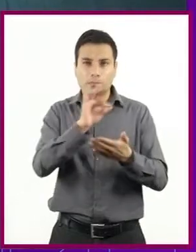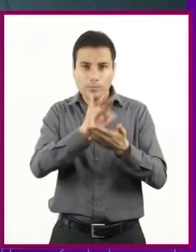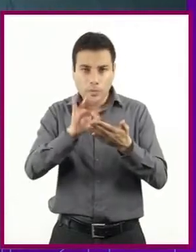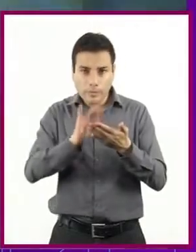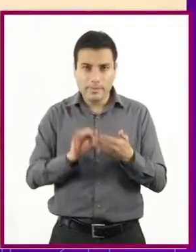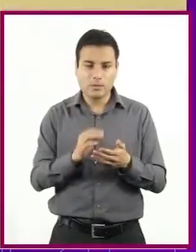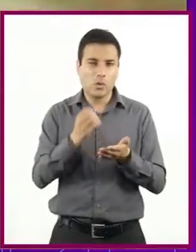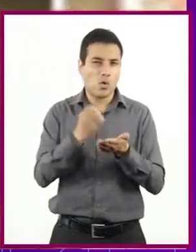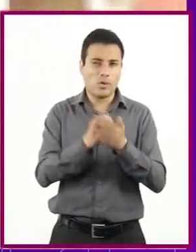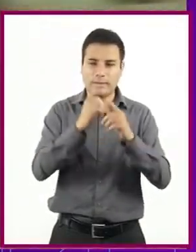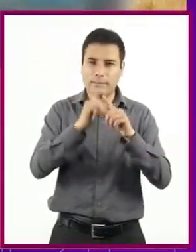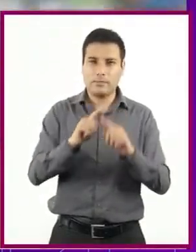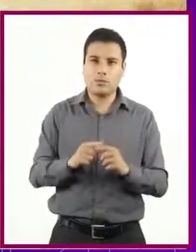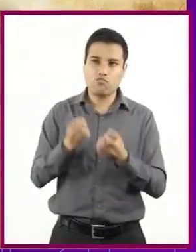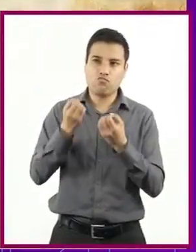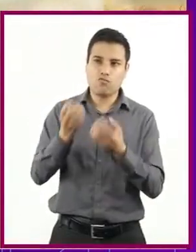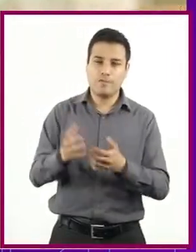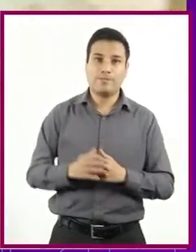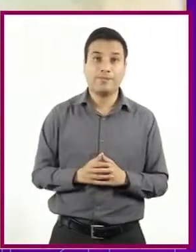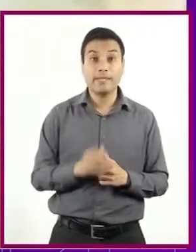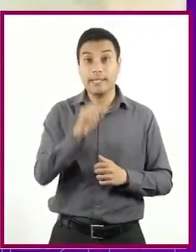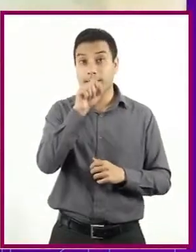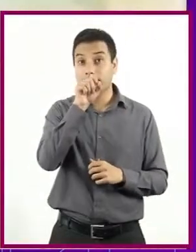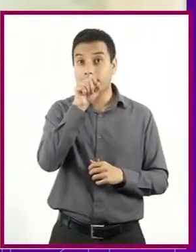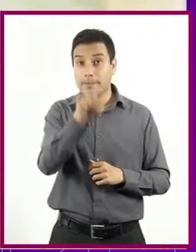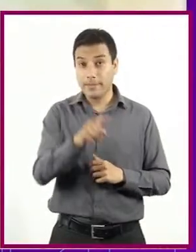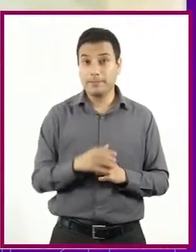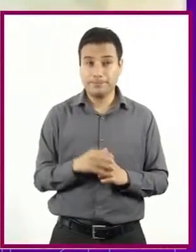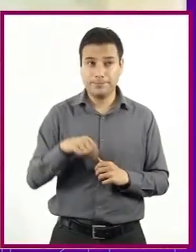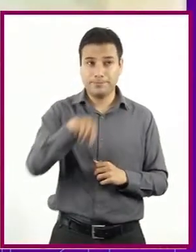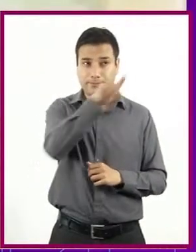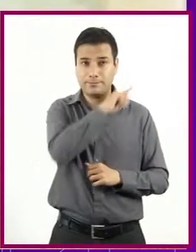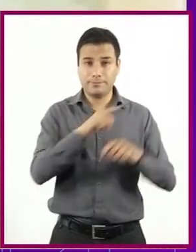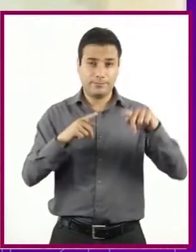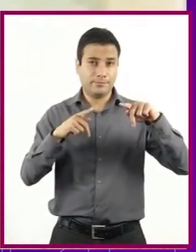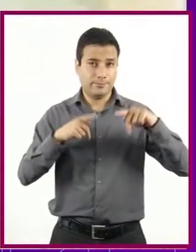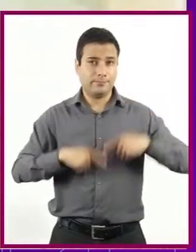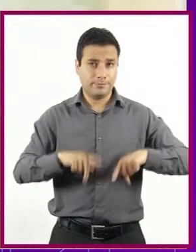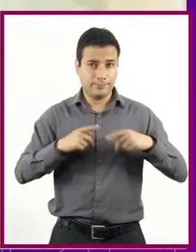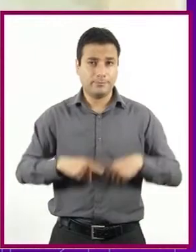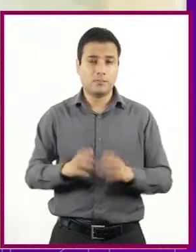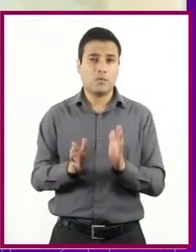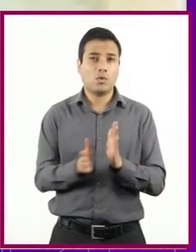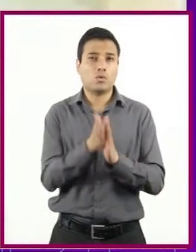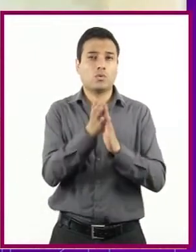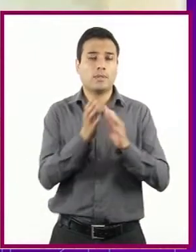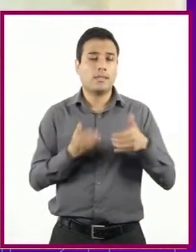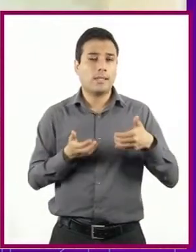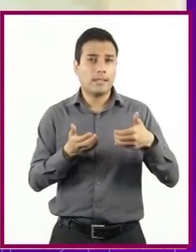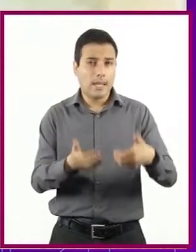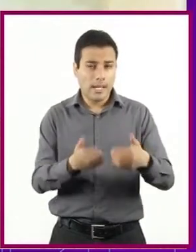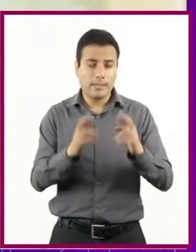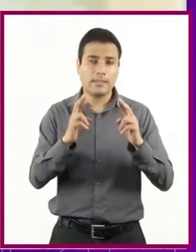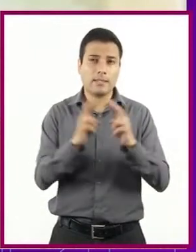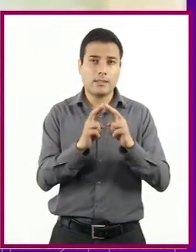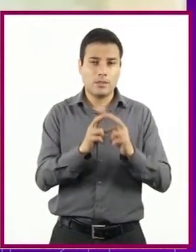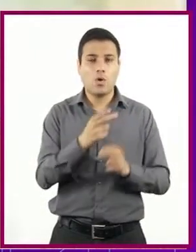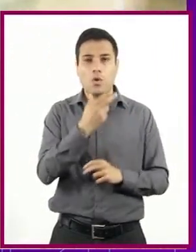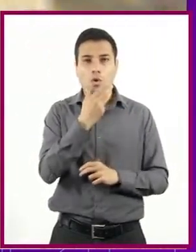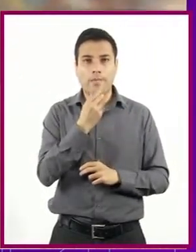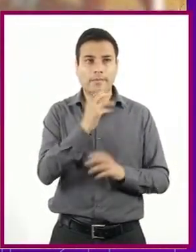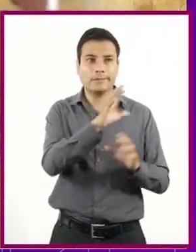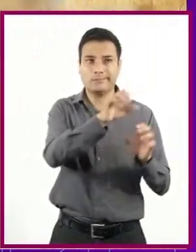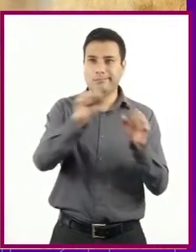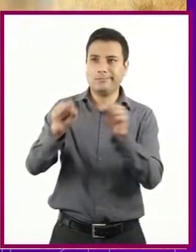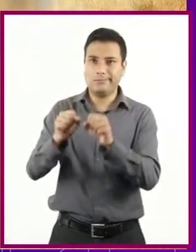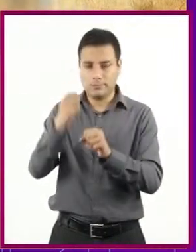entre otros objetos. También tenían que participar en la realización de obras públicas y aportar hombres para la guerra.